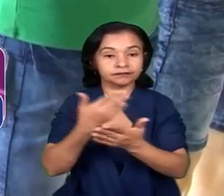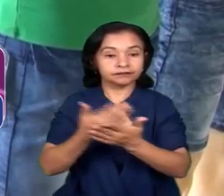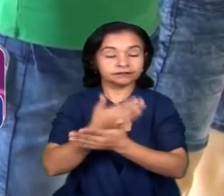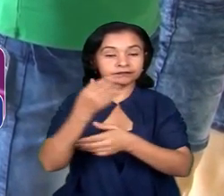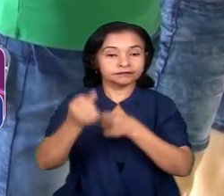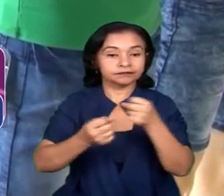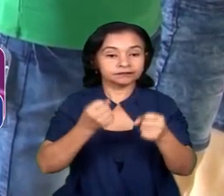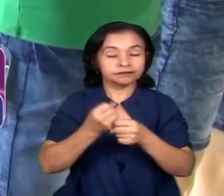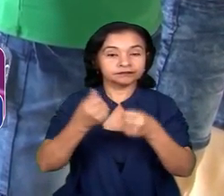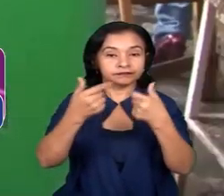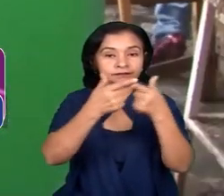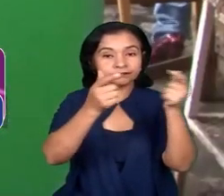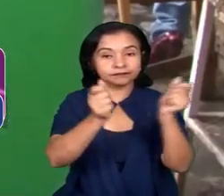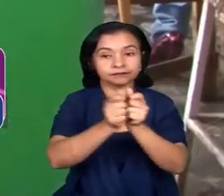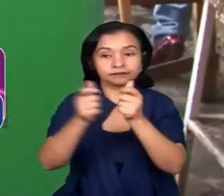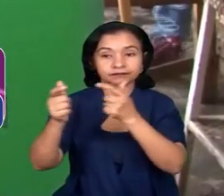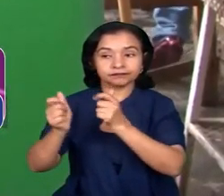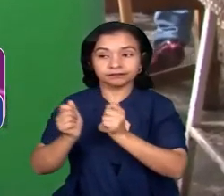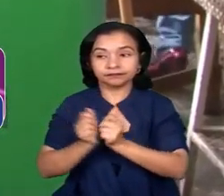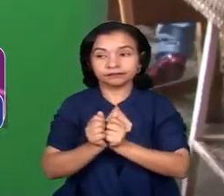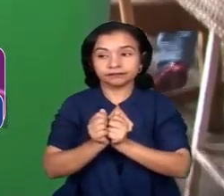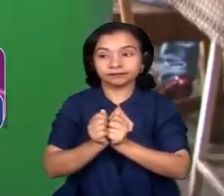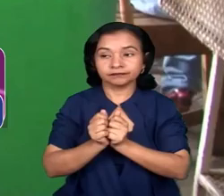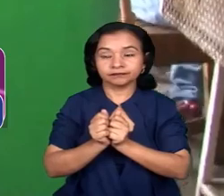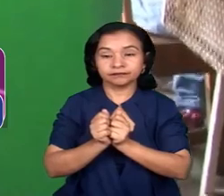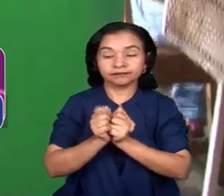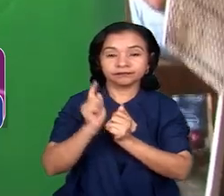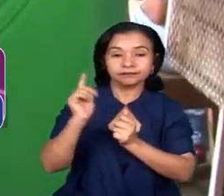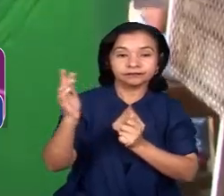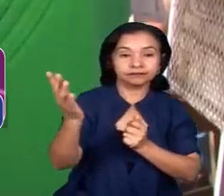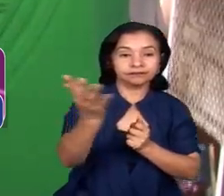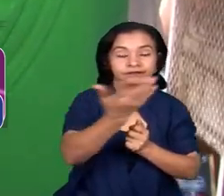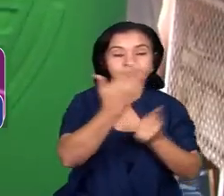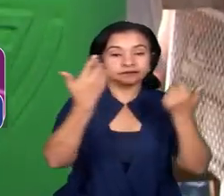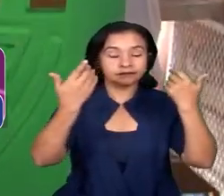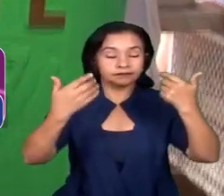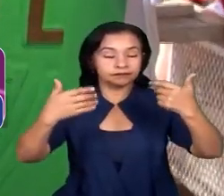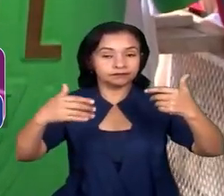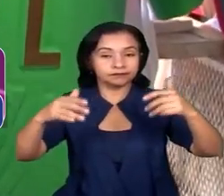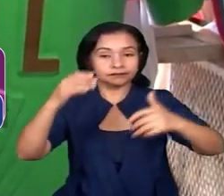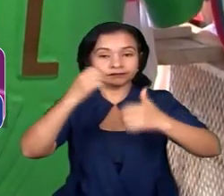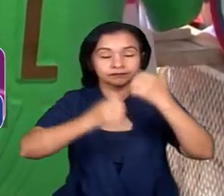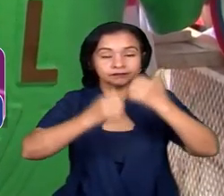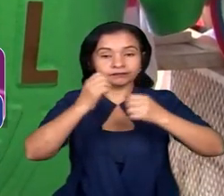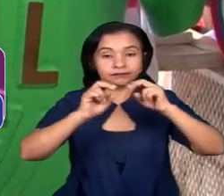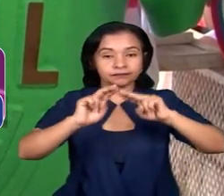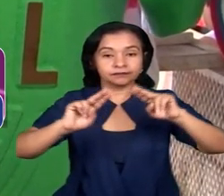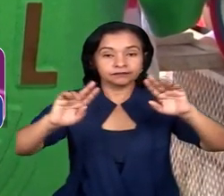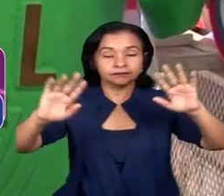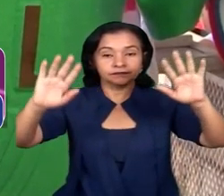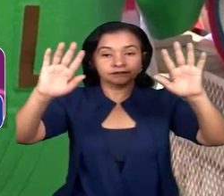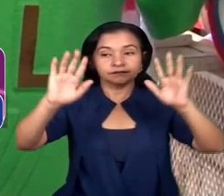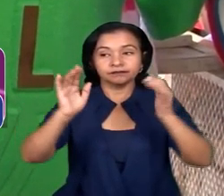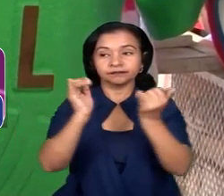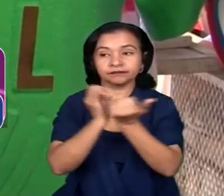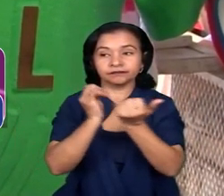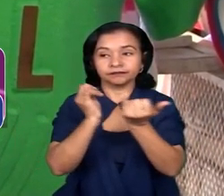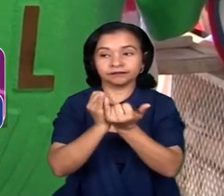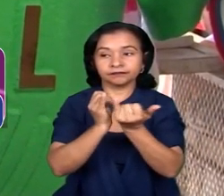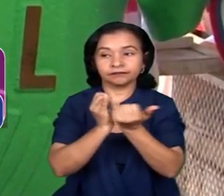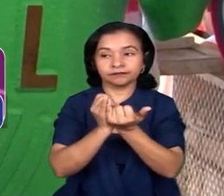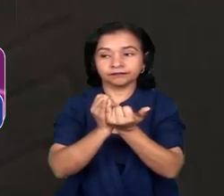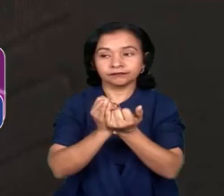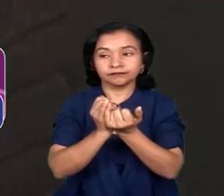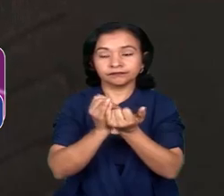tenemos brigadas de los comerciantes, okay, de todo, para cualquier situación eventual que se dé. Tenemos frente a los bomberos dentro,